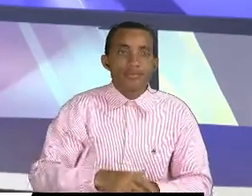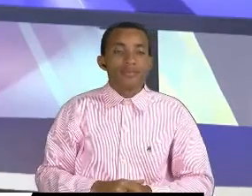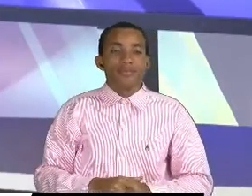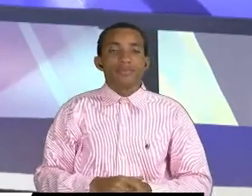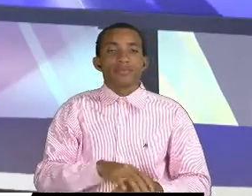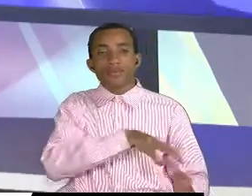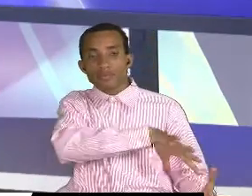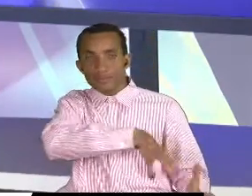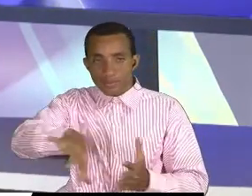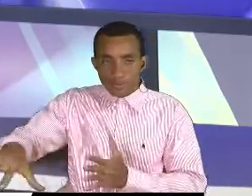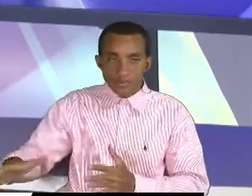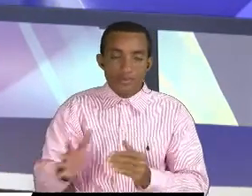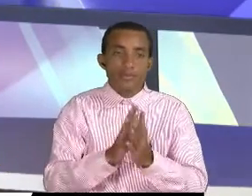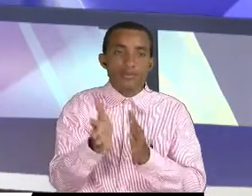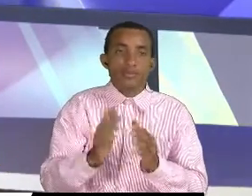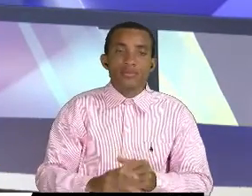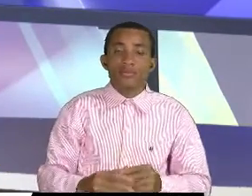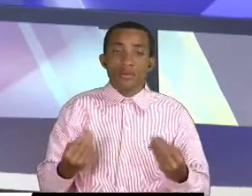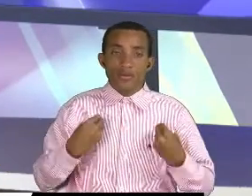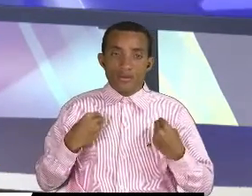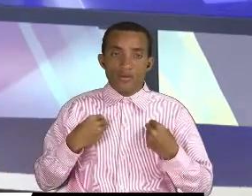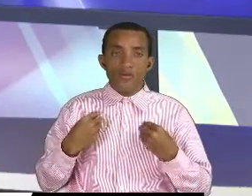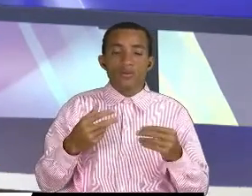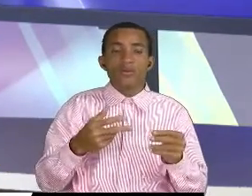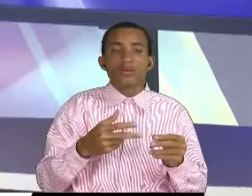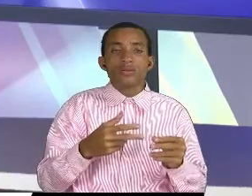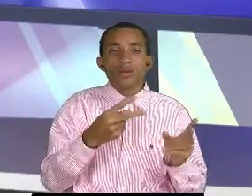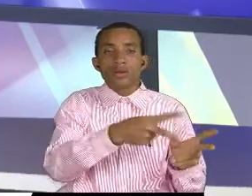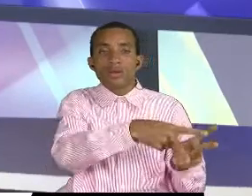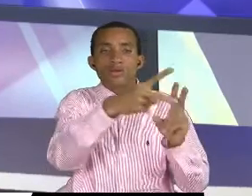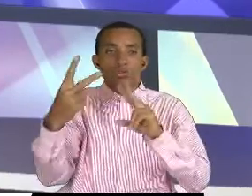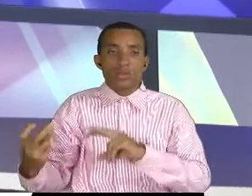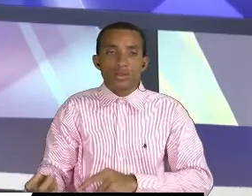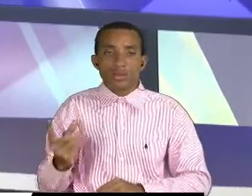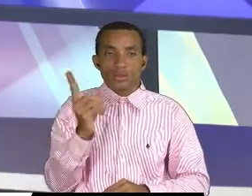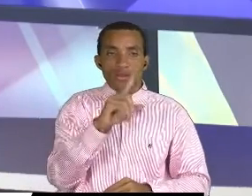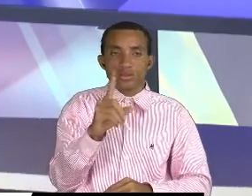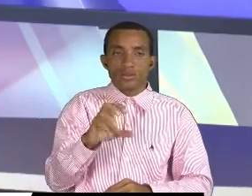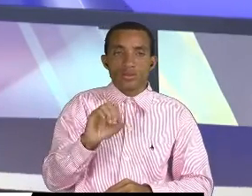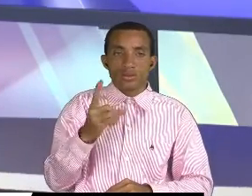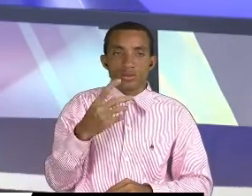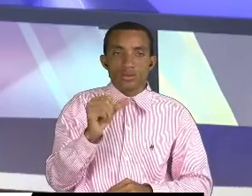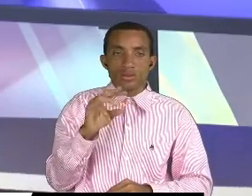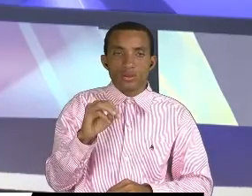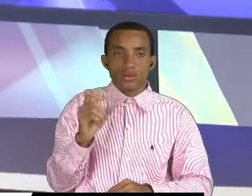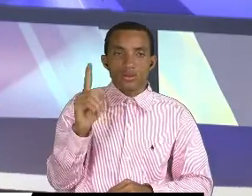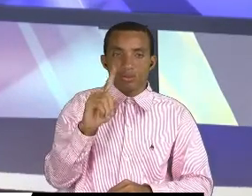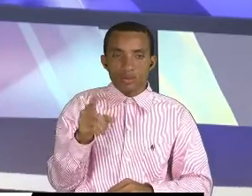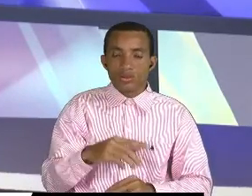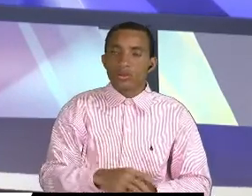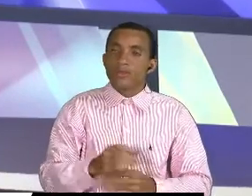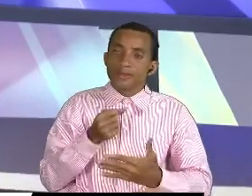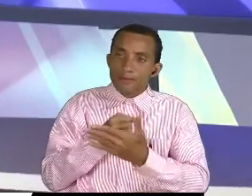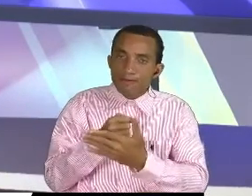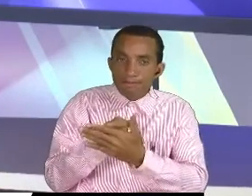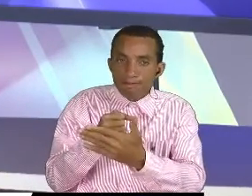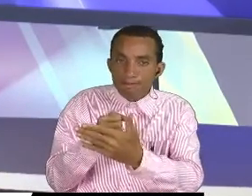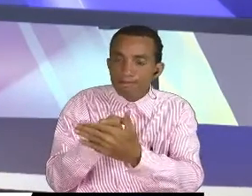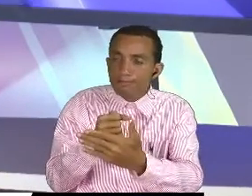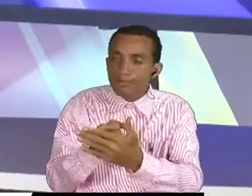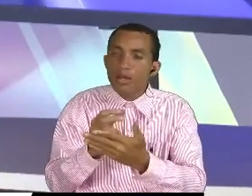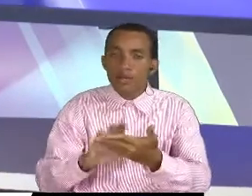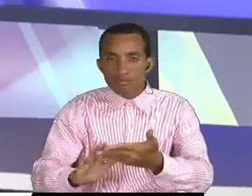Comunidad del Corregimiento Puente Sogamoso del municipio de Puerto Wilches sigue reclamando del gobierno nacional la intervención de la obra que sirve